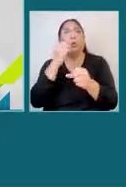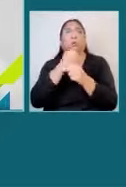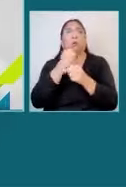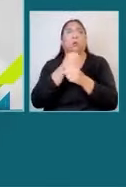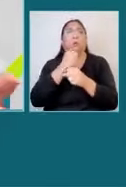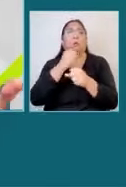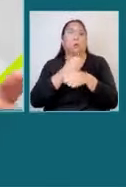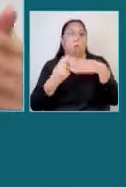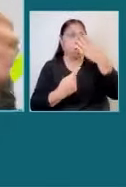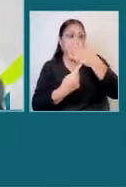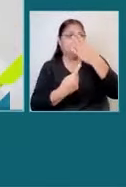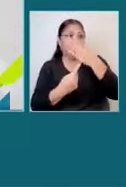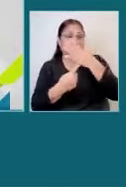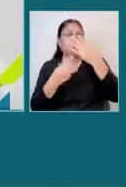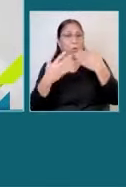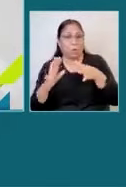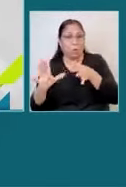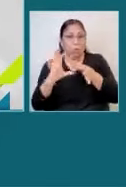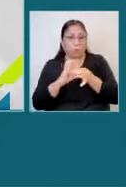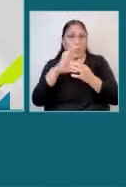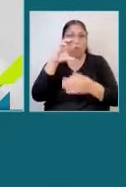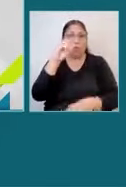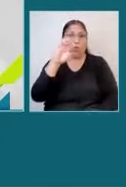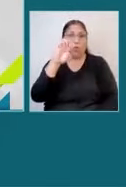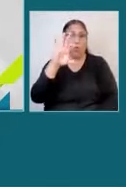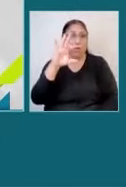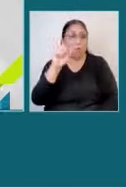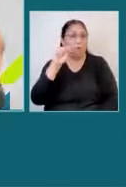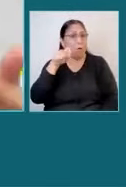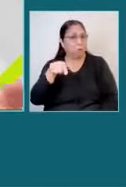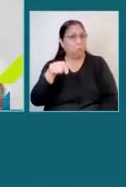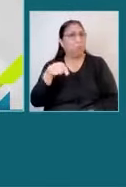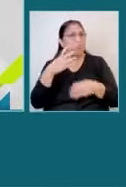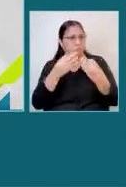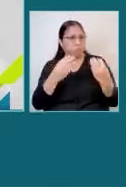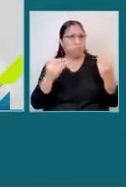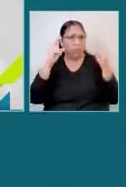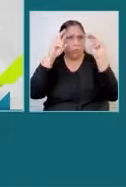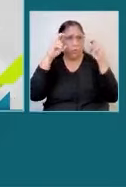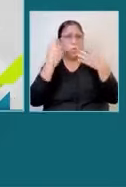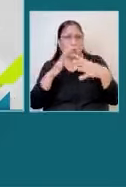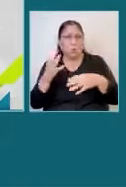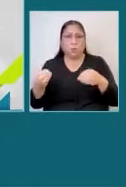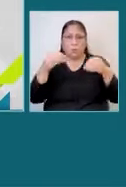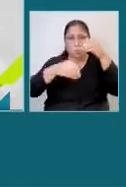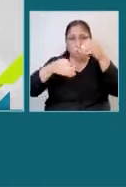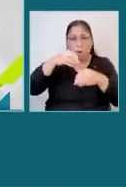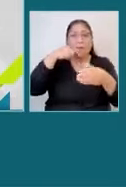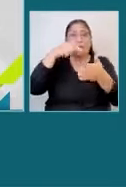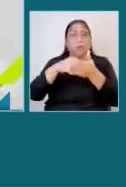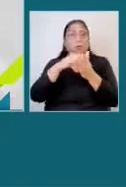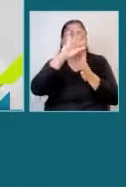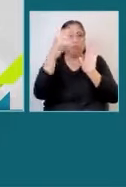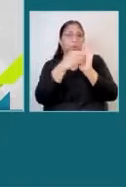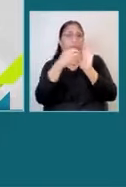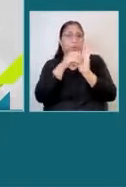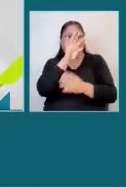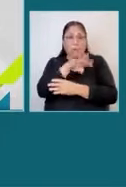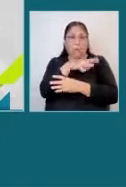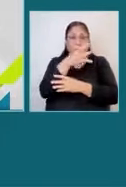intercambios técnicos que hemos tenido con OEFA, muchos de esos temas ya han sido incorporados y forman parte de la agenda de